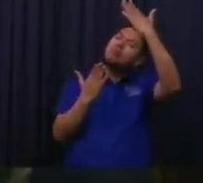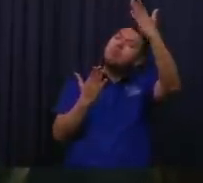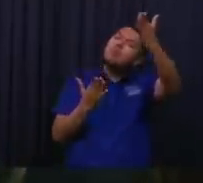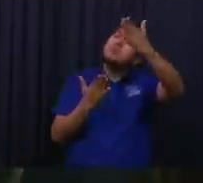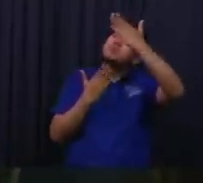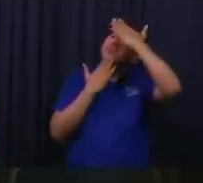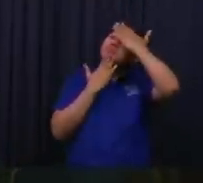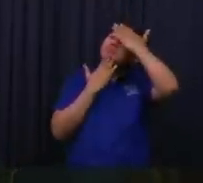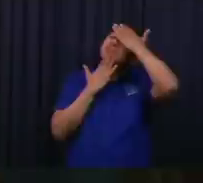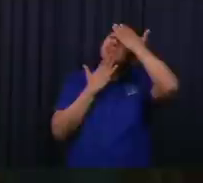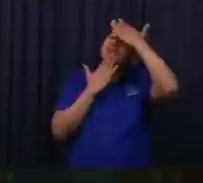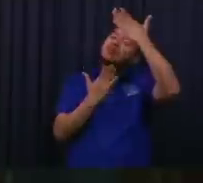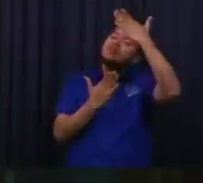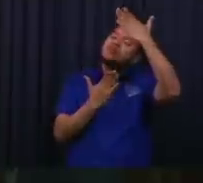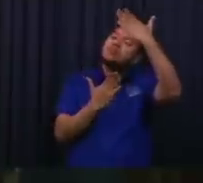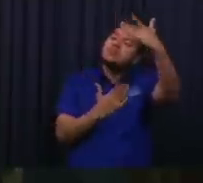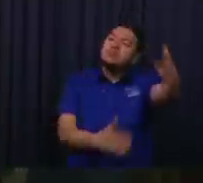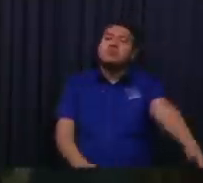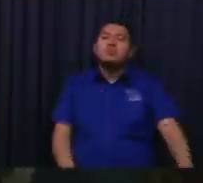Gracias.